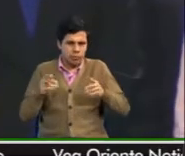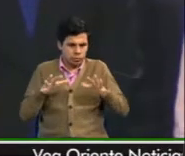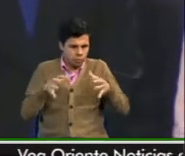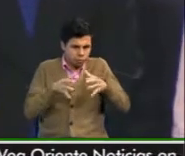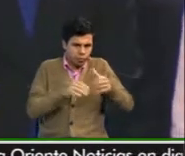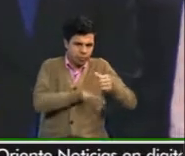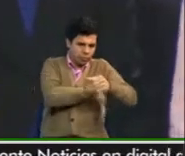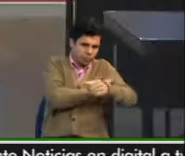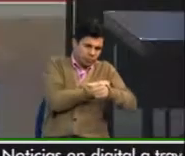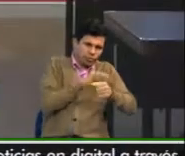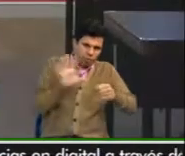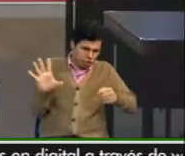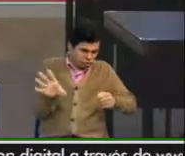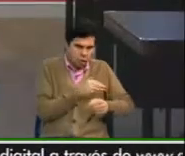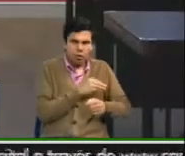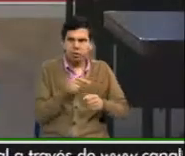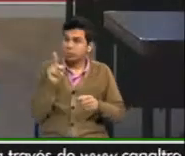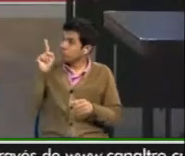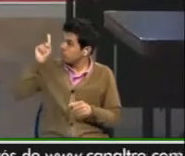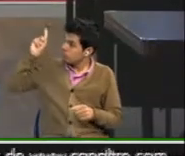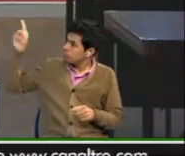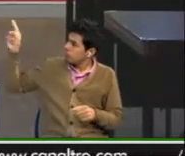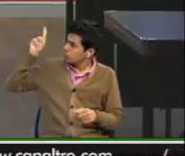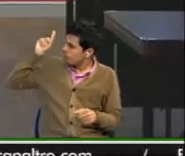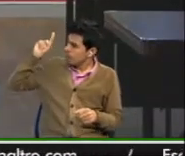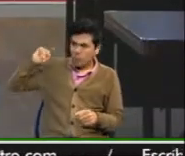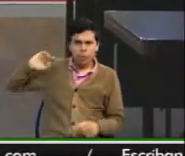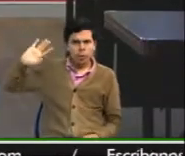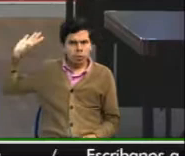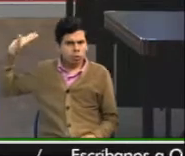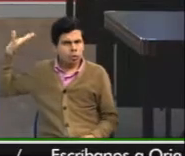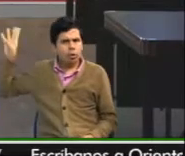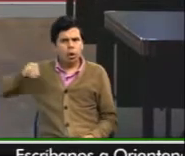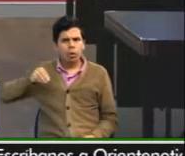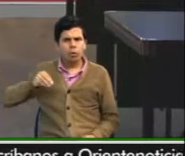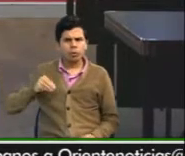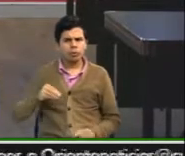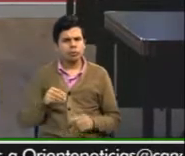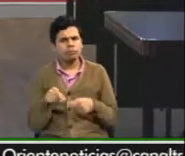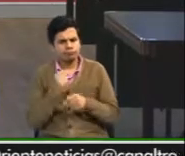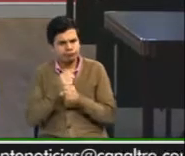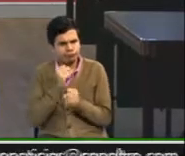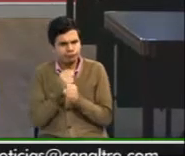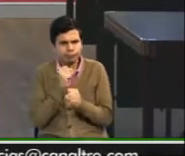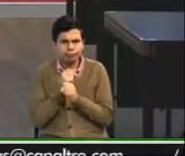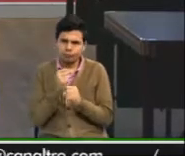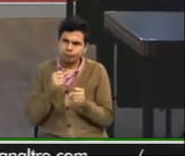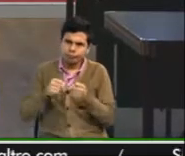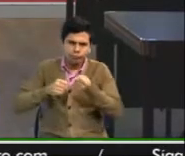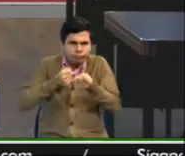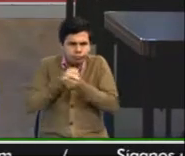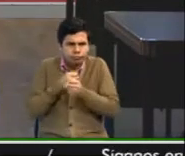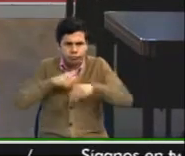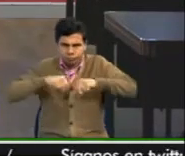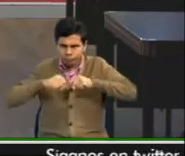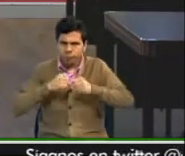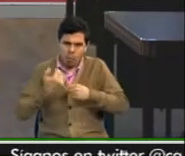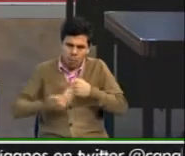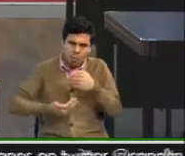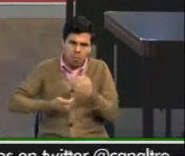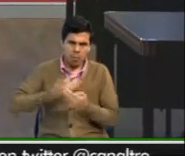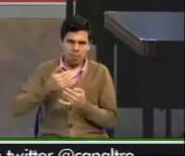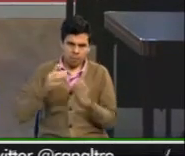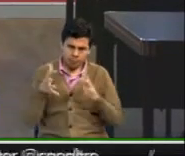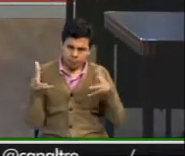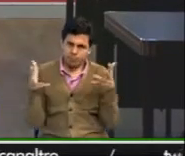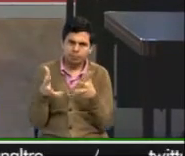entidades públicas seguirán haciendo su respectiva labor para acompañar este proceso y